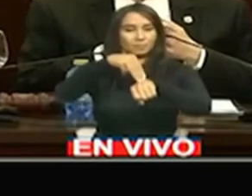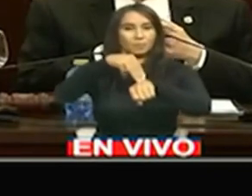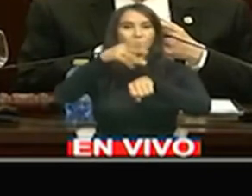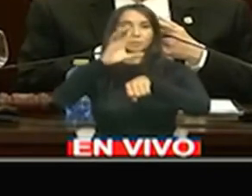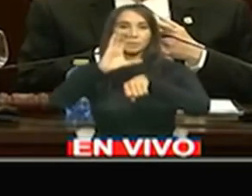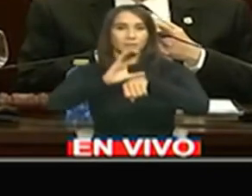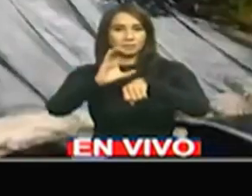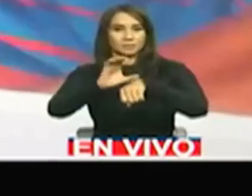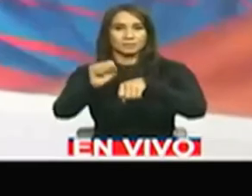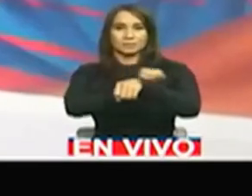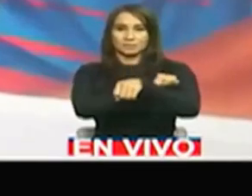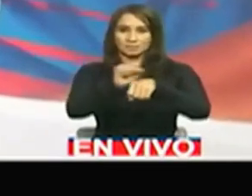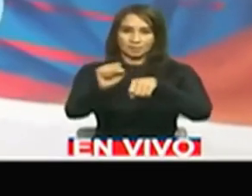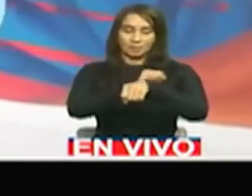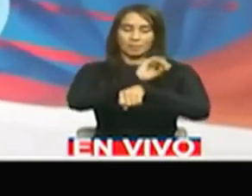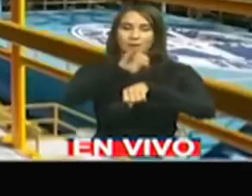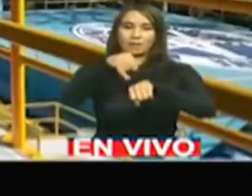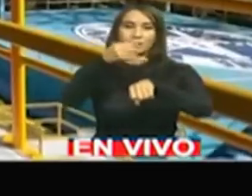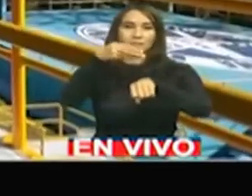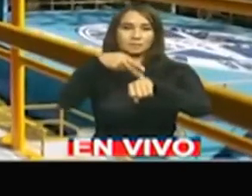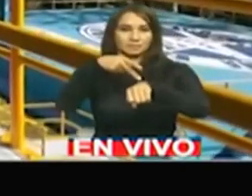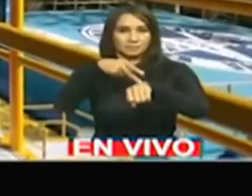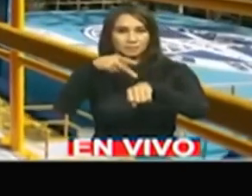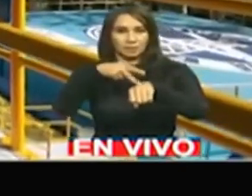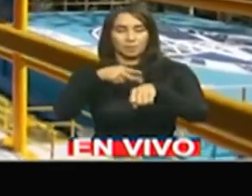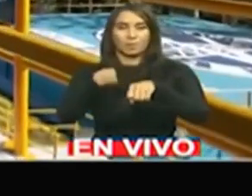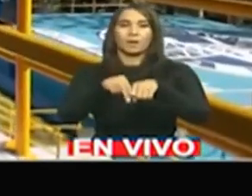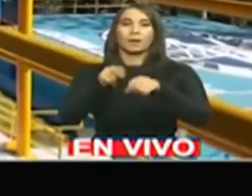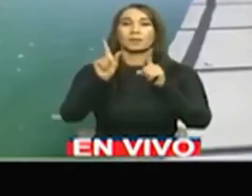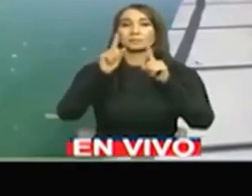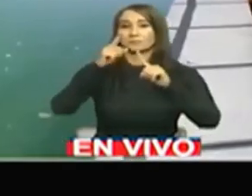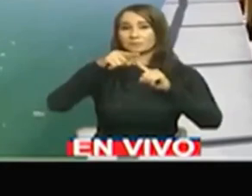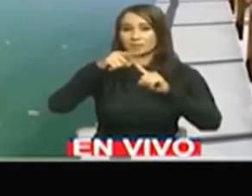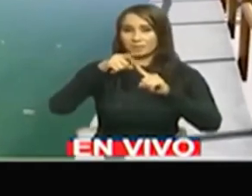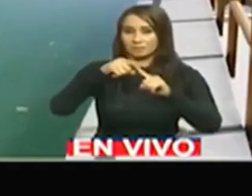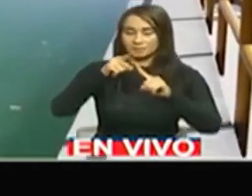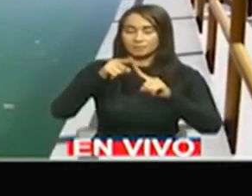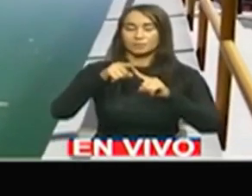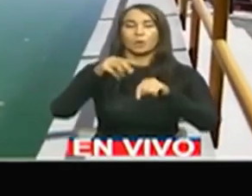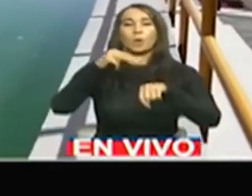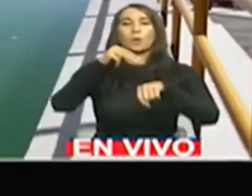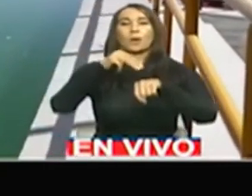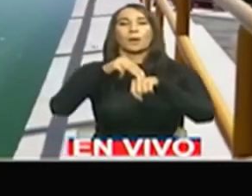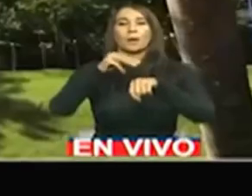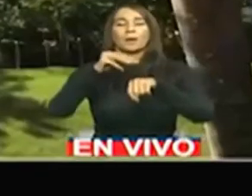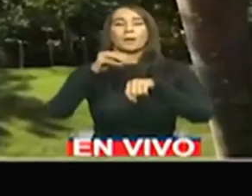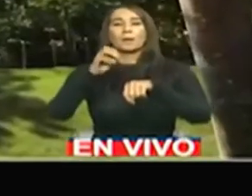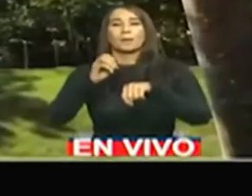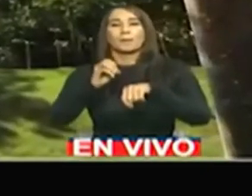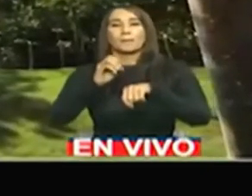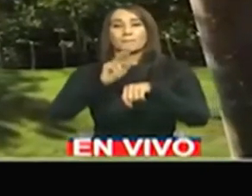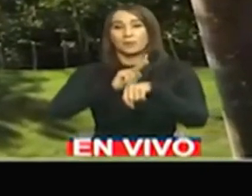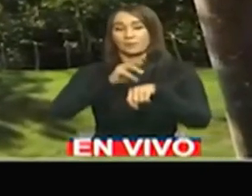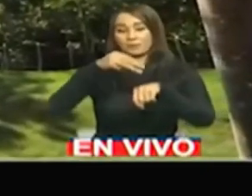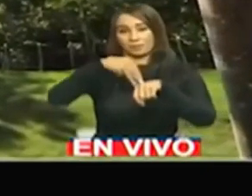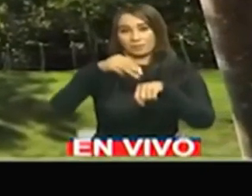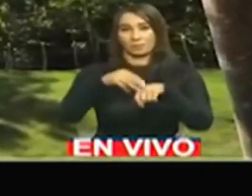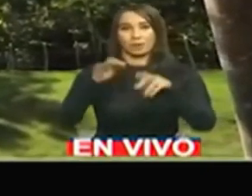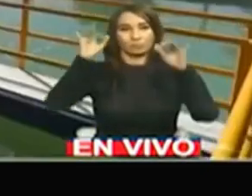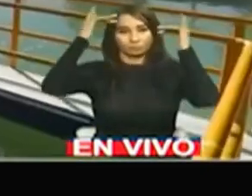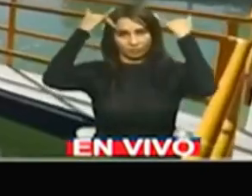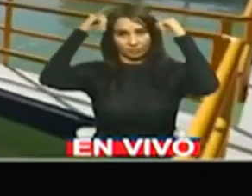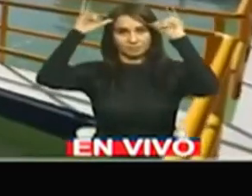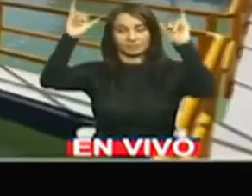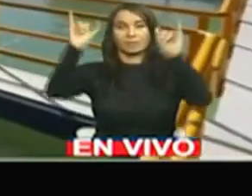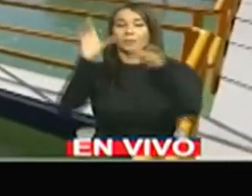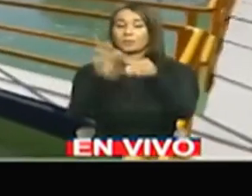Samaná, San Juan, Bauruco, Barahona, Duarte, Atomayor, San Cristóbal, Monseñor Noel, Valverde, El Ceibo, Independencia